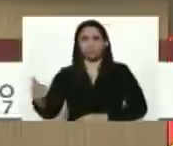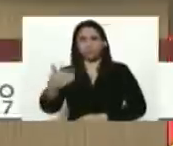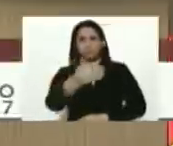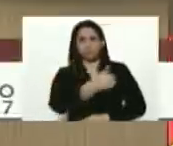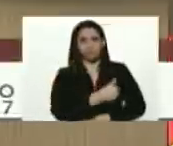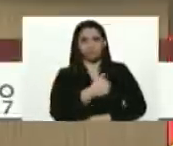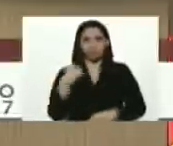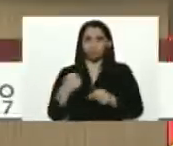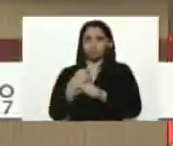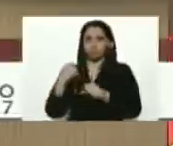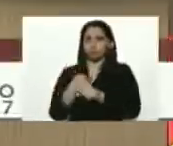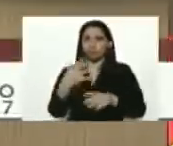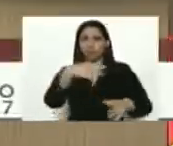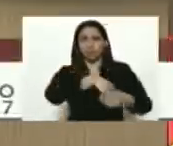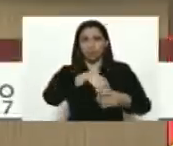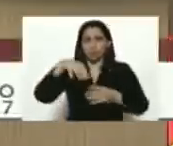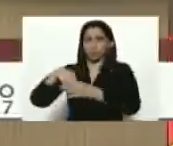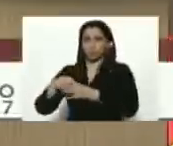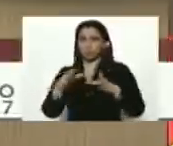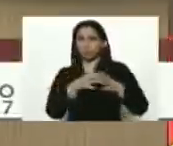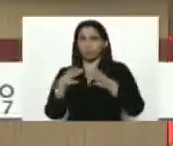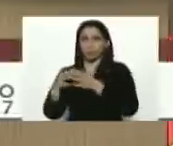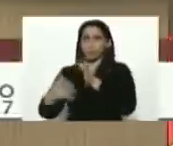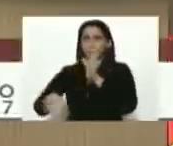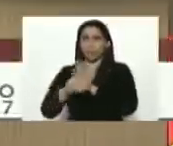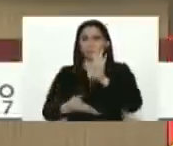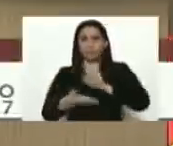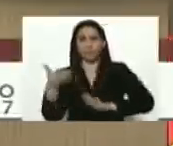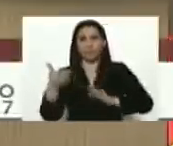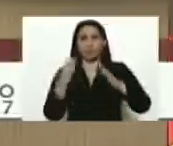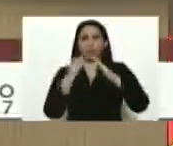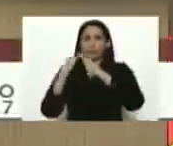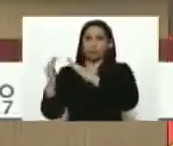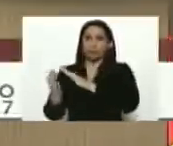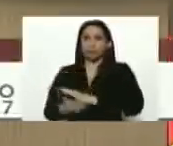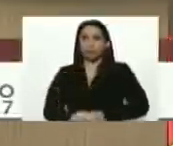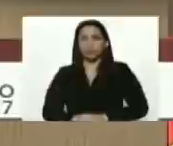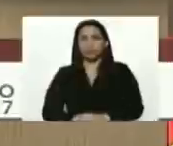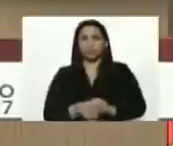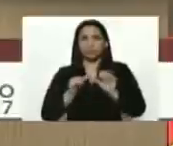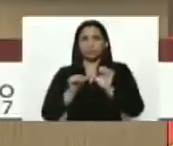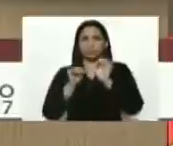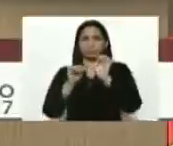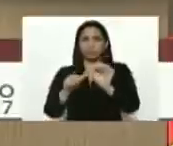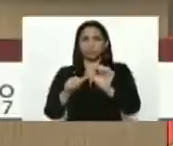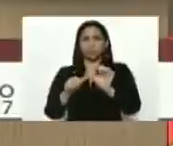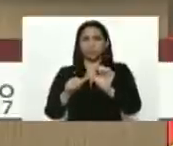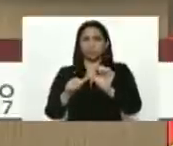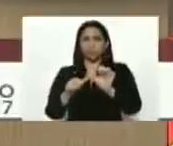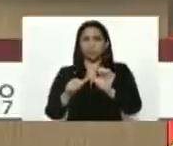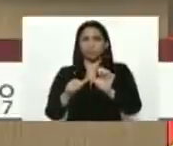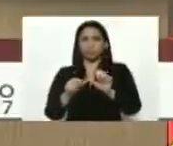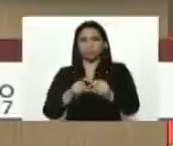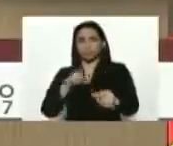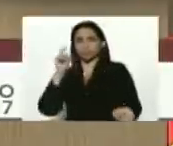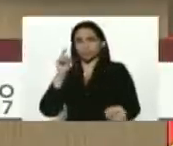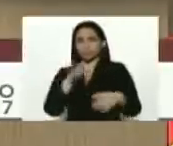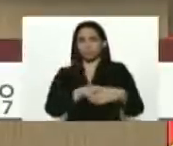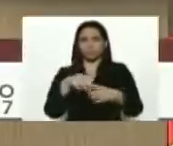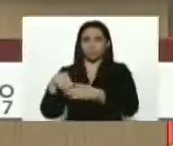los trabajadores de estos sectores vuelven a las casas y permanecen exceptuados de la